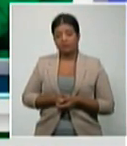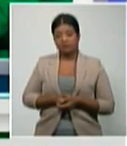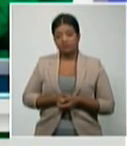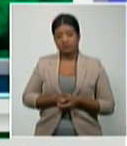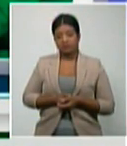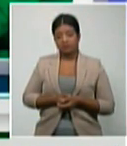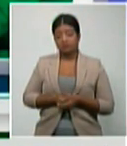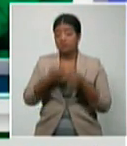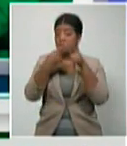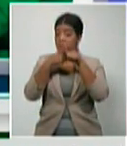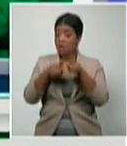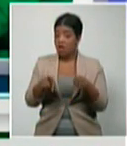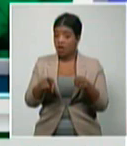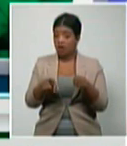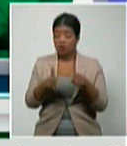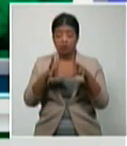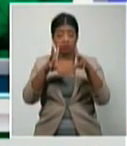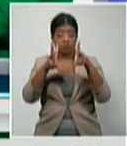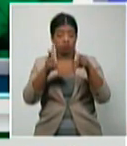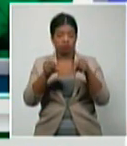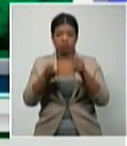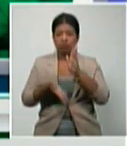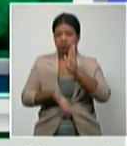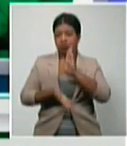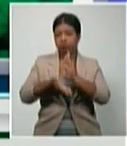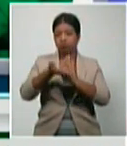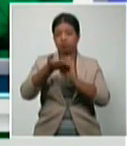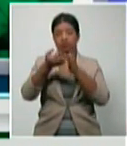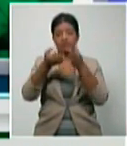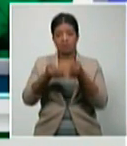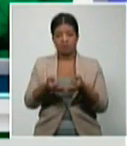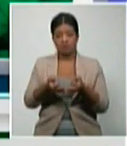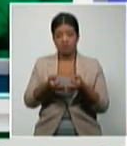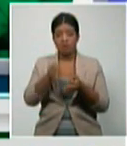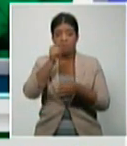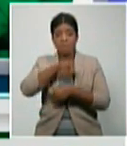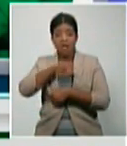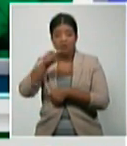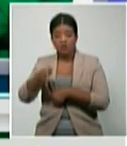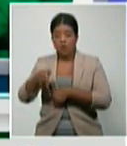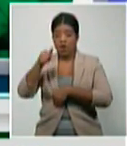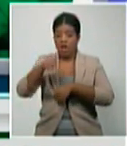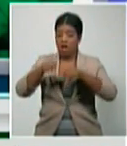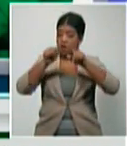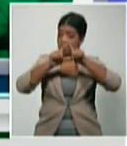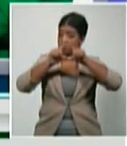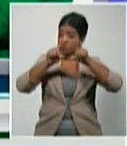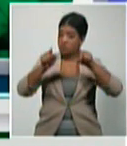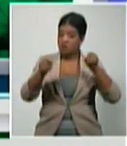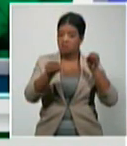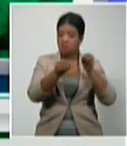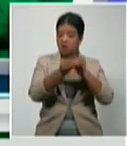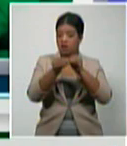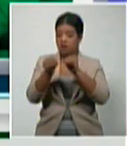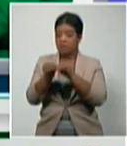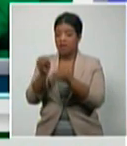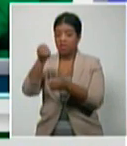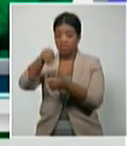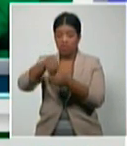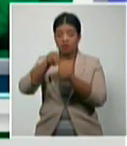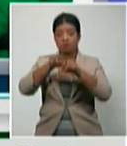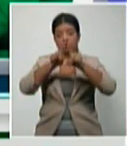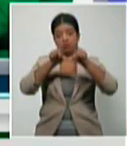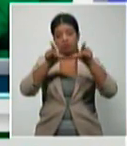una cifra elevada de casos autóctonos que habla de transmisión en el territorio. 75 de